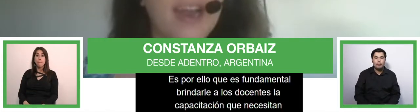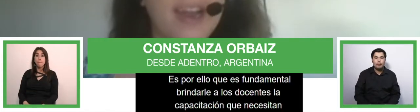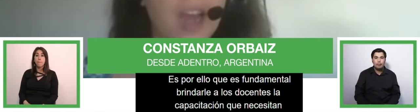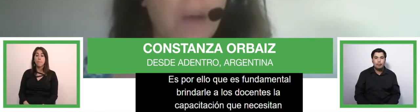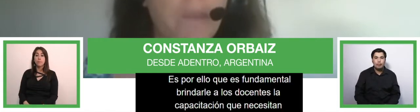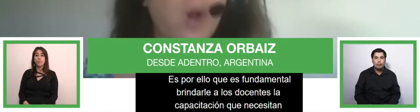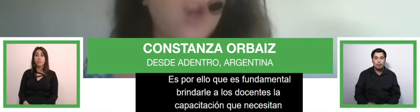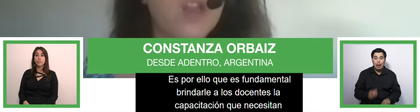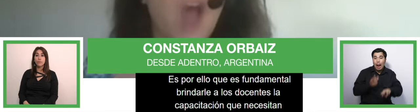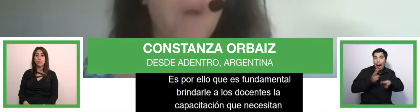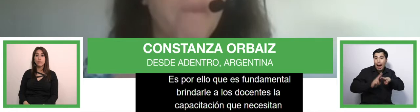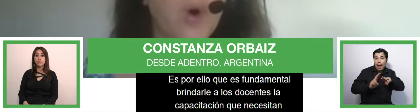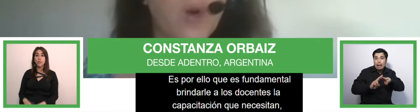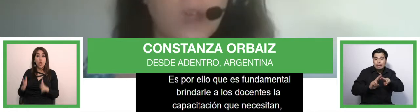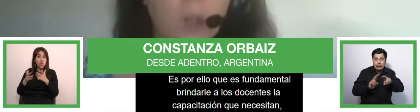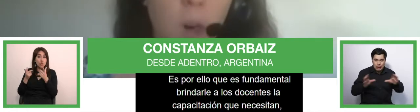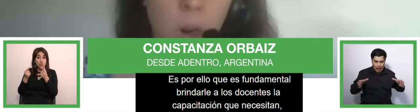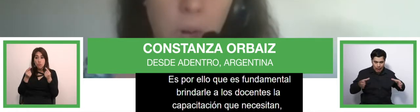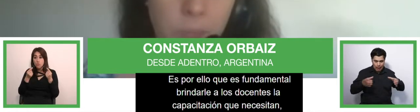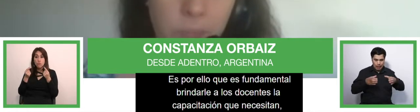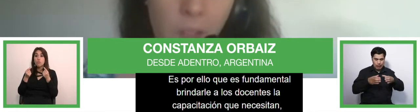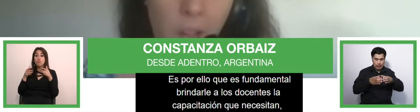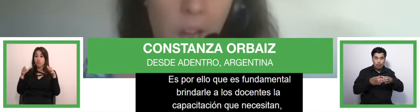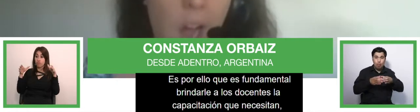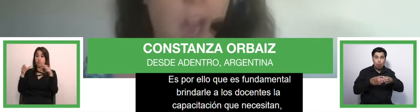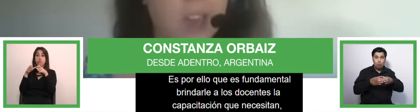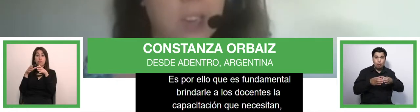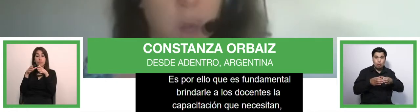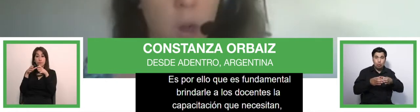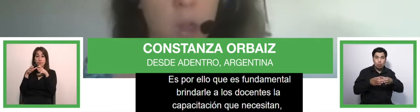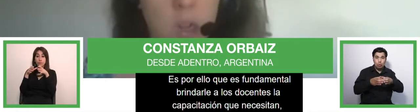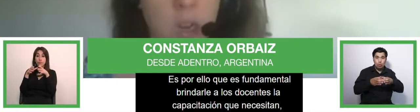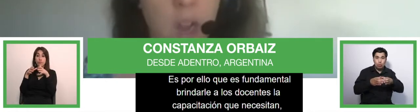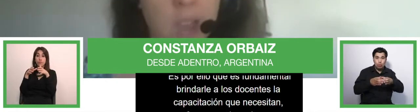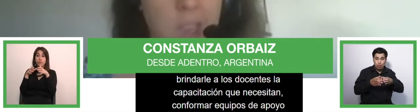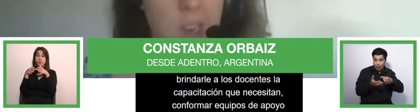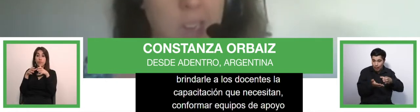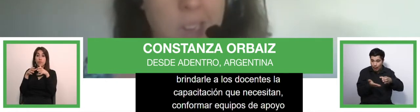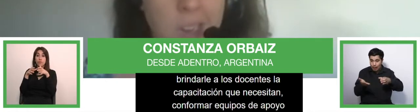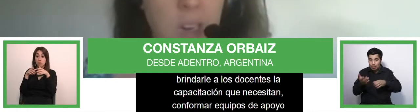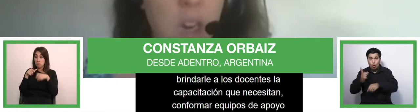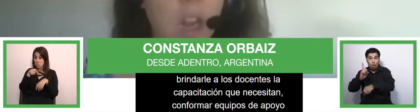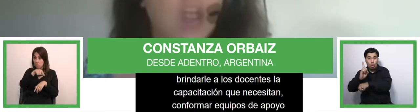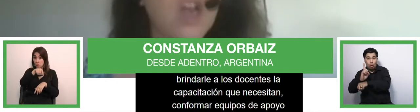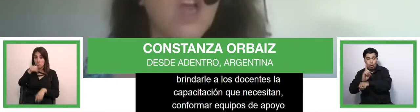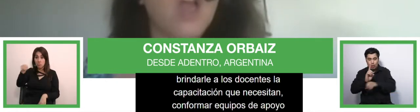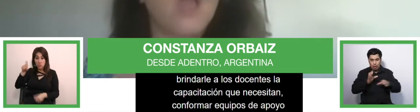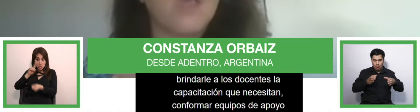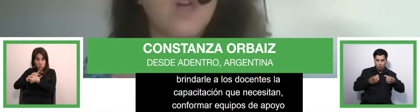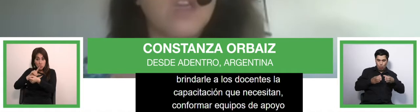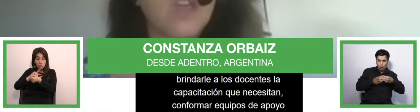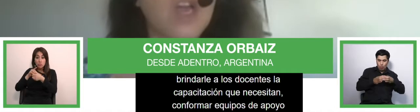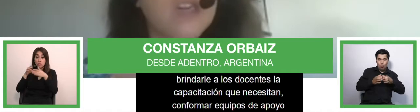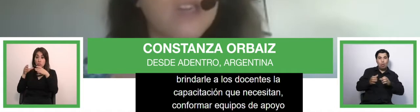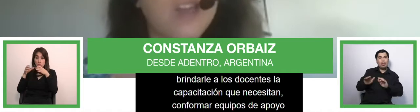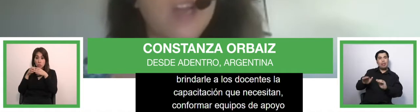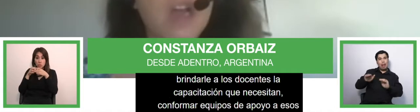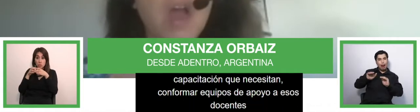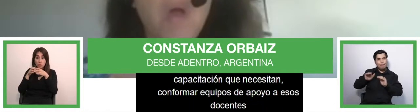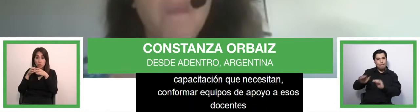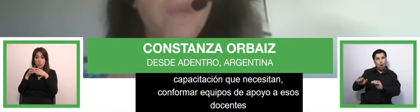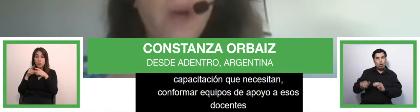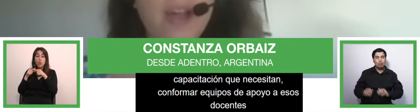conformar equipos de apoyo a esos docentes en